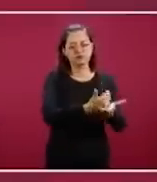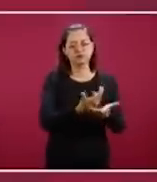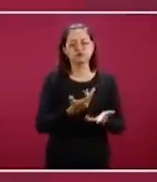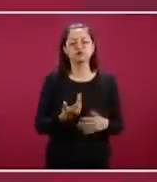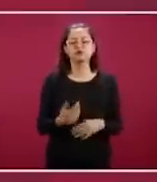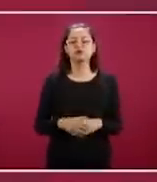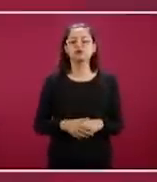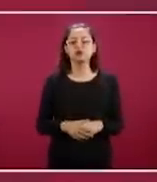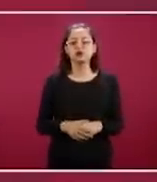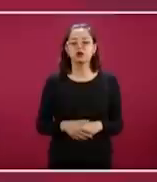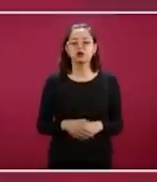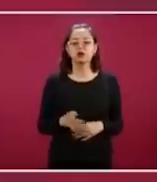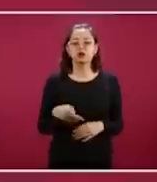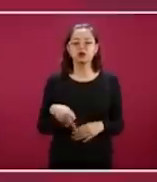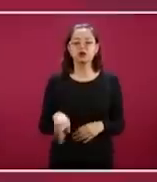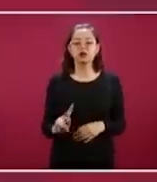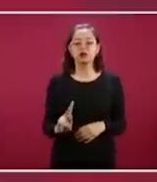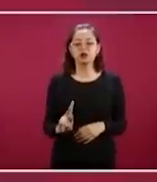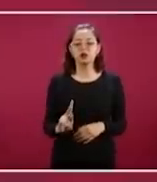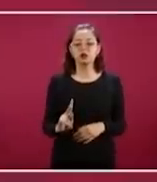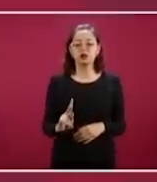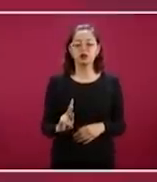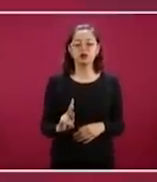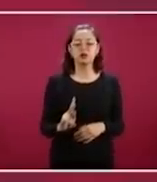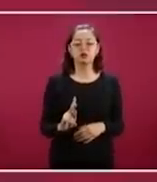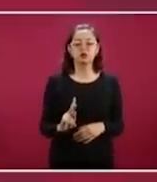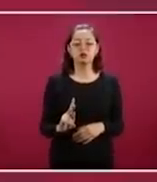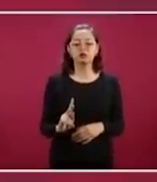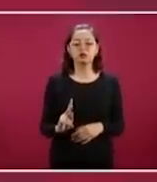pero al mismo tiempo